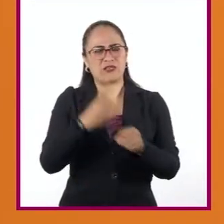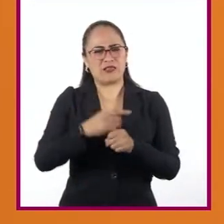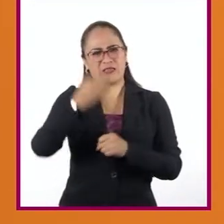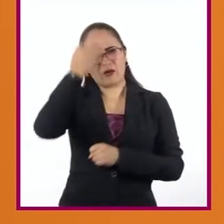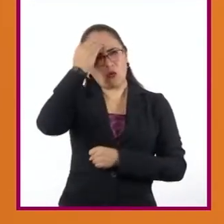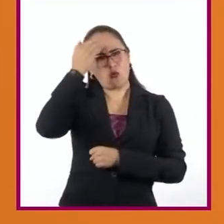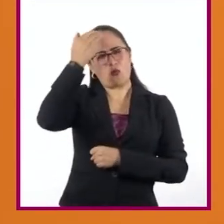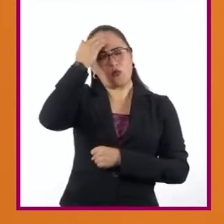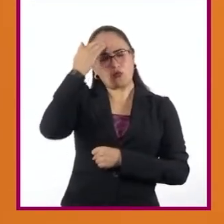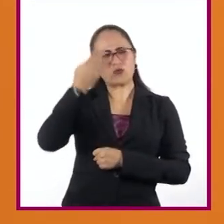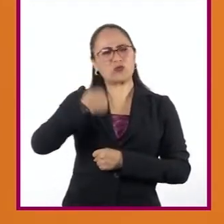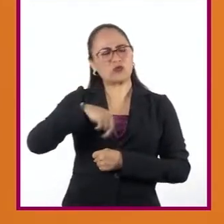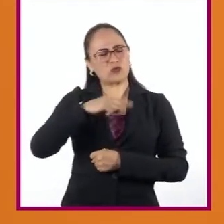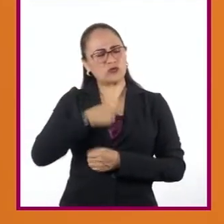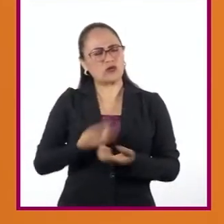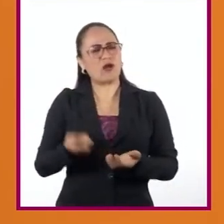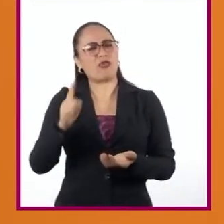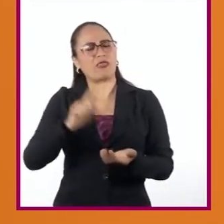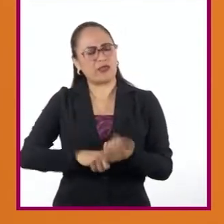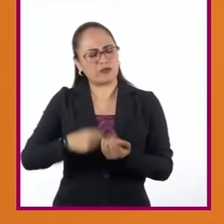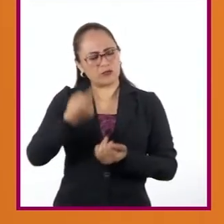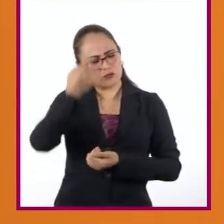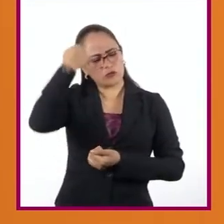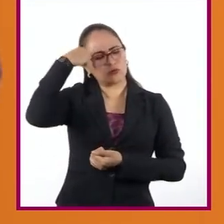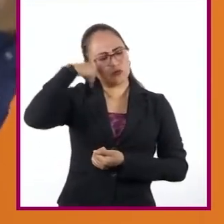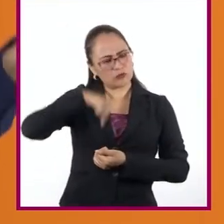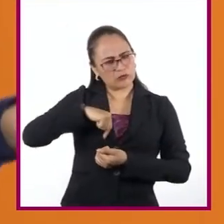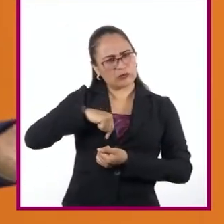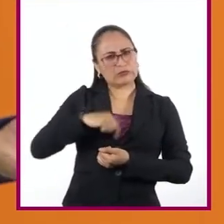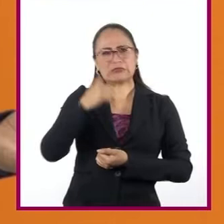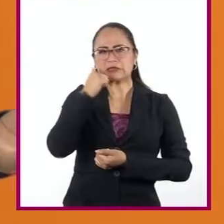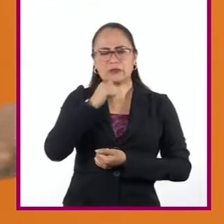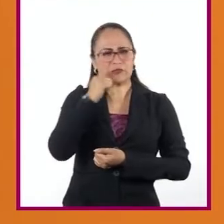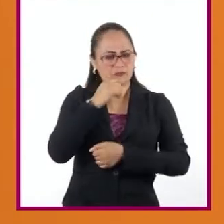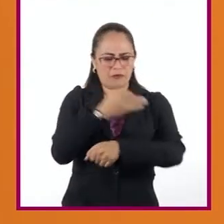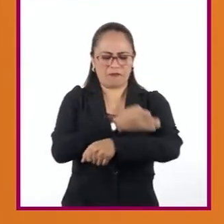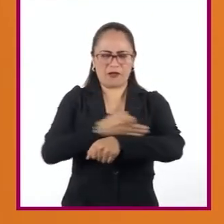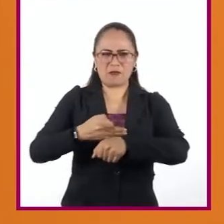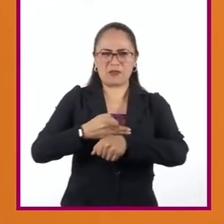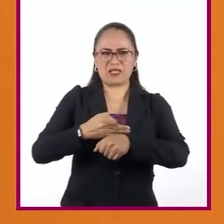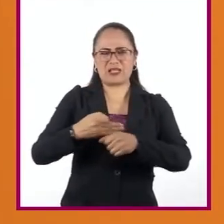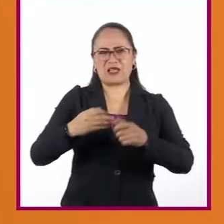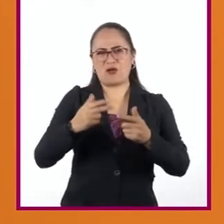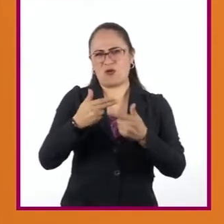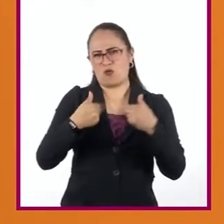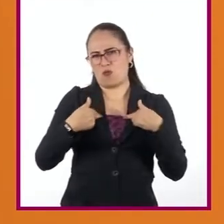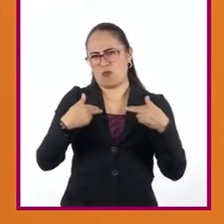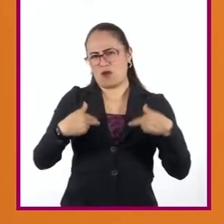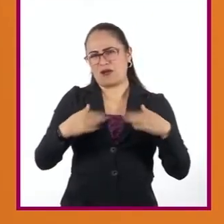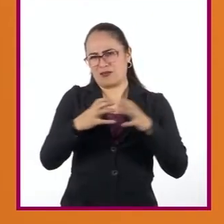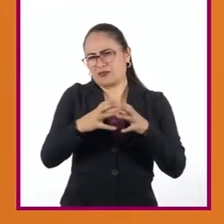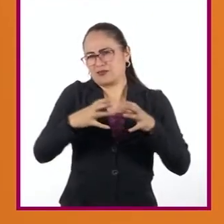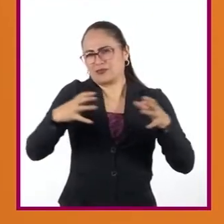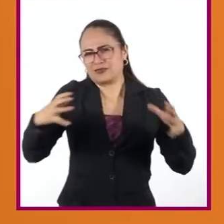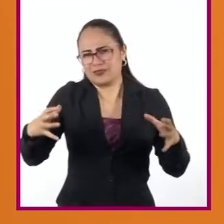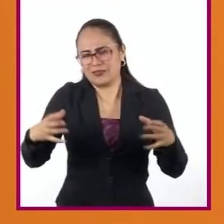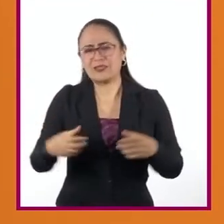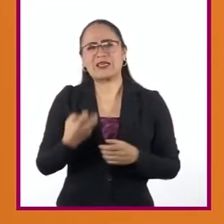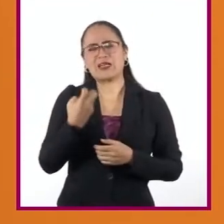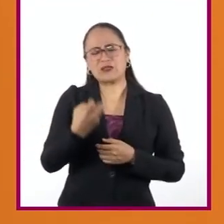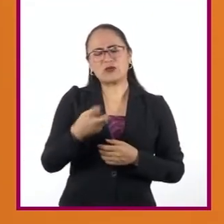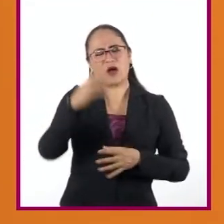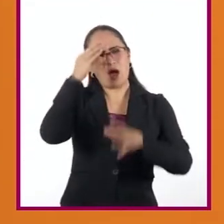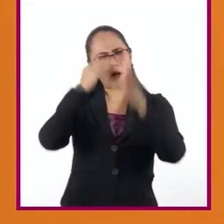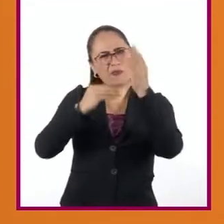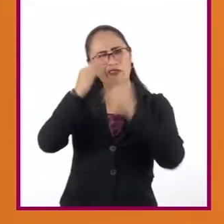incipiente internalizando el hecho de mirarnos como una gran familia humana. Hemos tenido un lento aprendizaje para